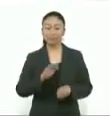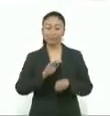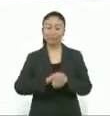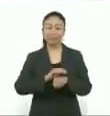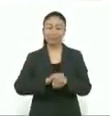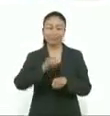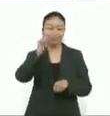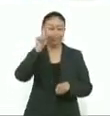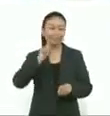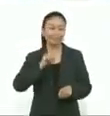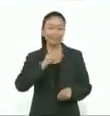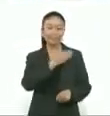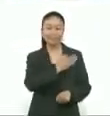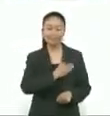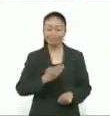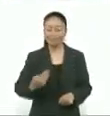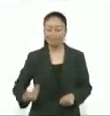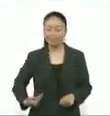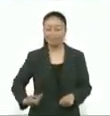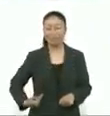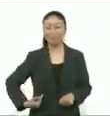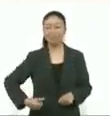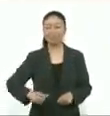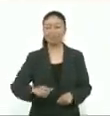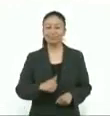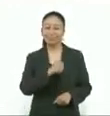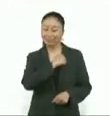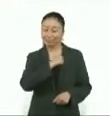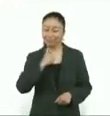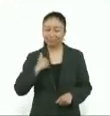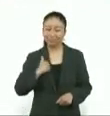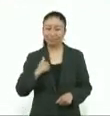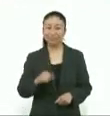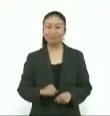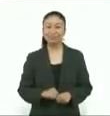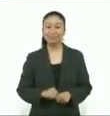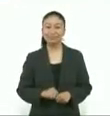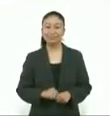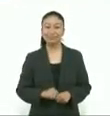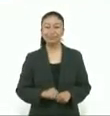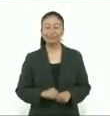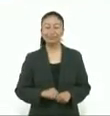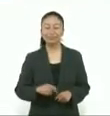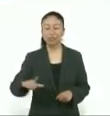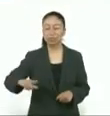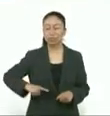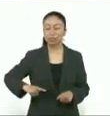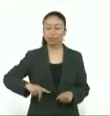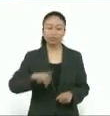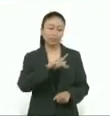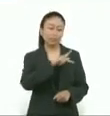Amigas presidentas, alcaldesas, síndicas y regidoras,